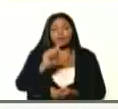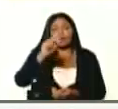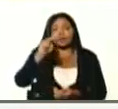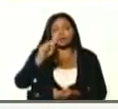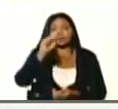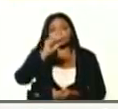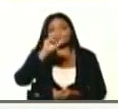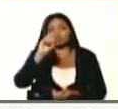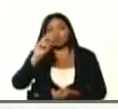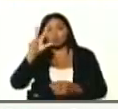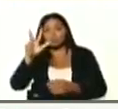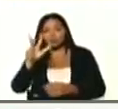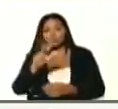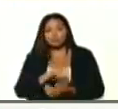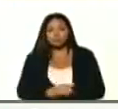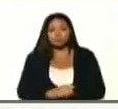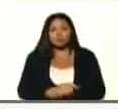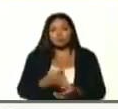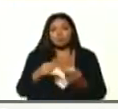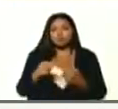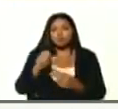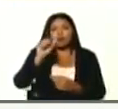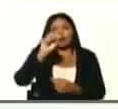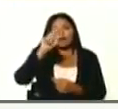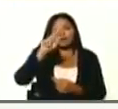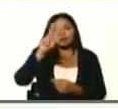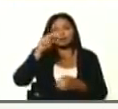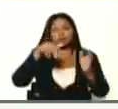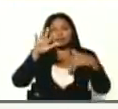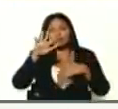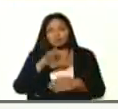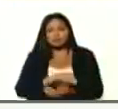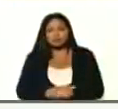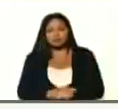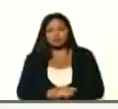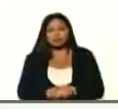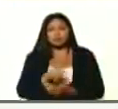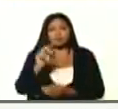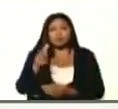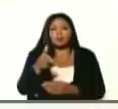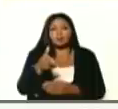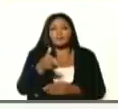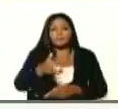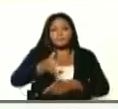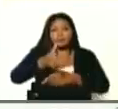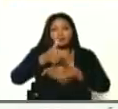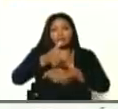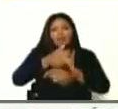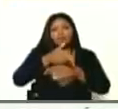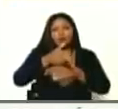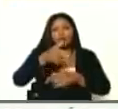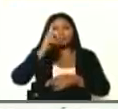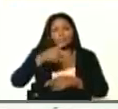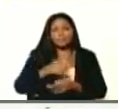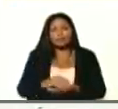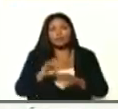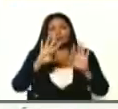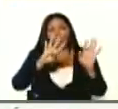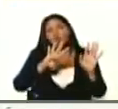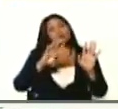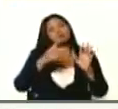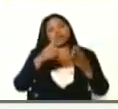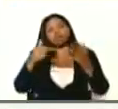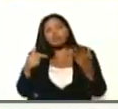El resto son AR-15, 4 subametralladoras, una ametralladora, 9 escopetas,